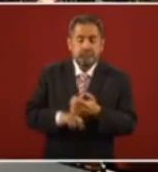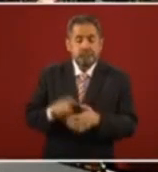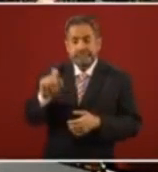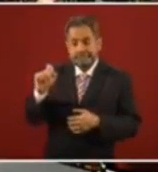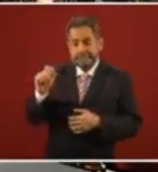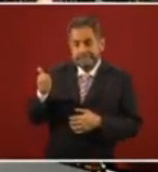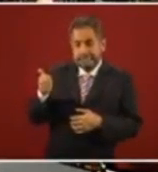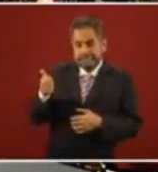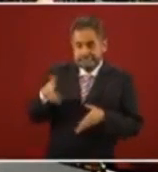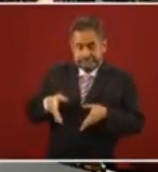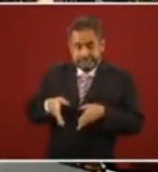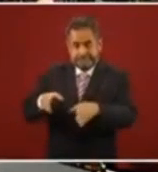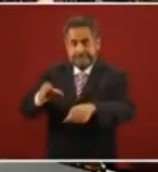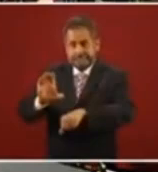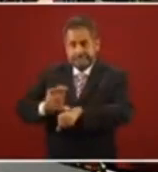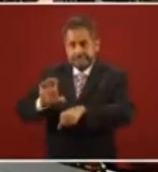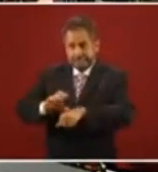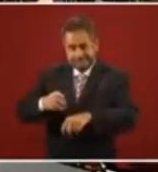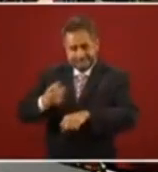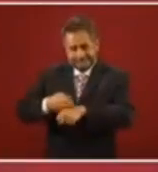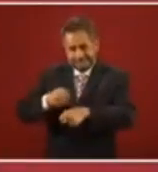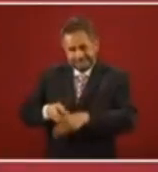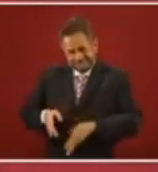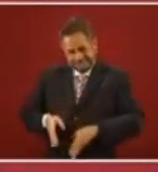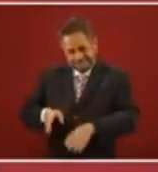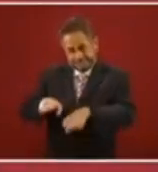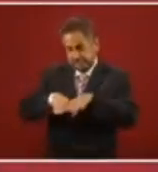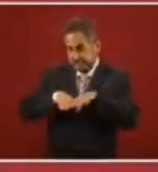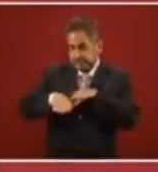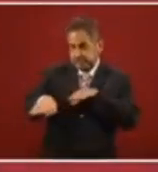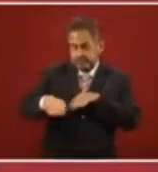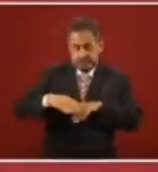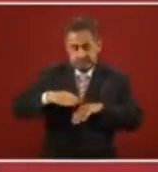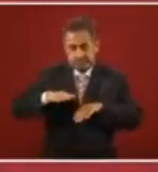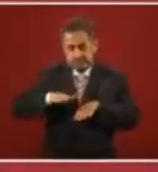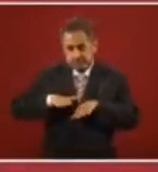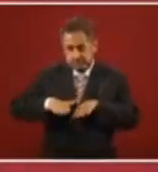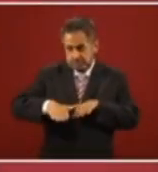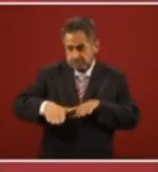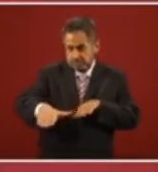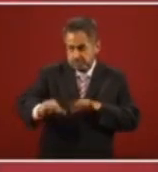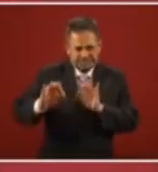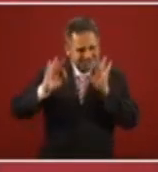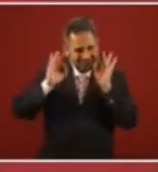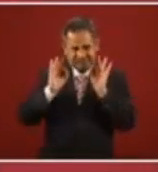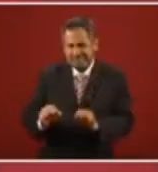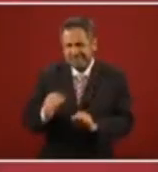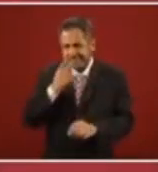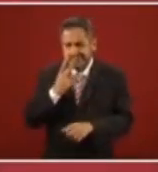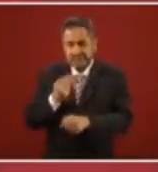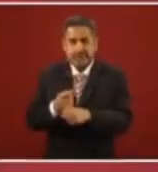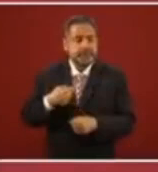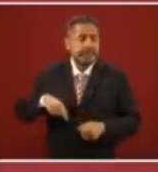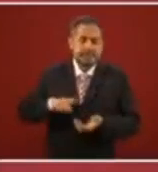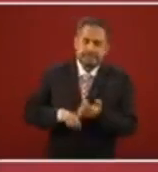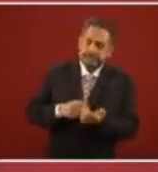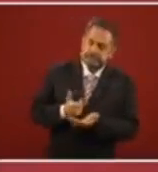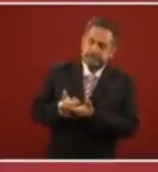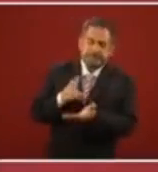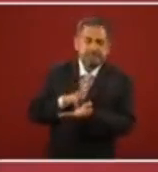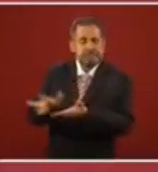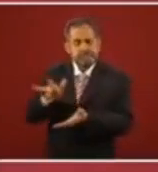concreto que han hecho las comunidades hemos apoyado a nosotros